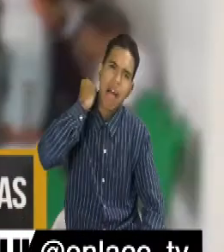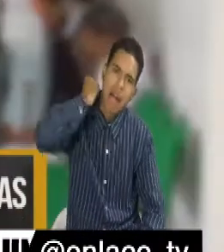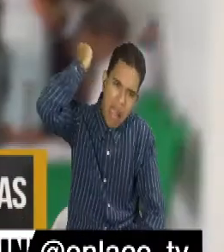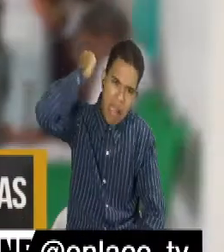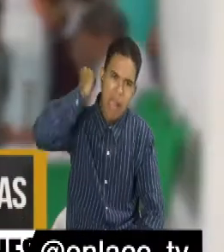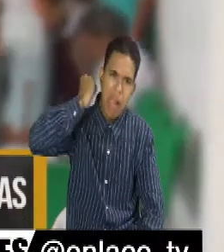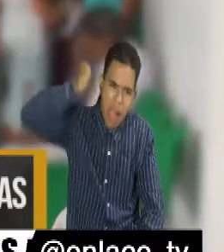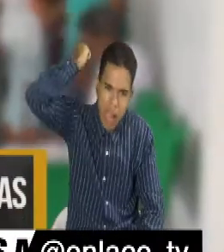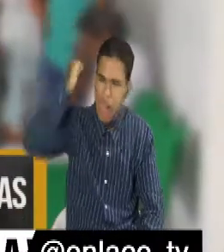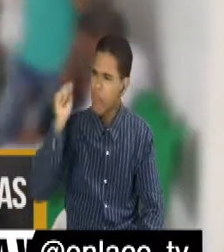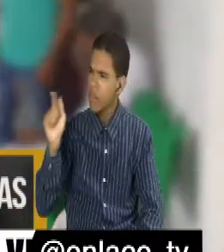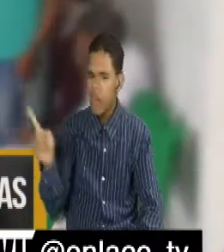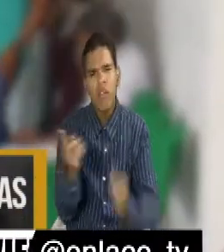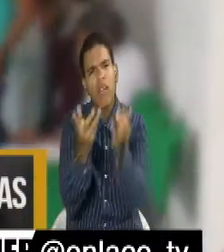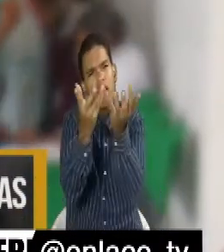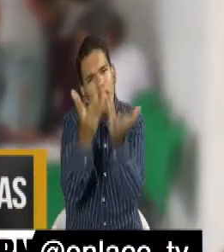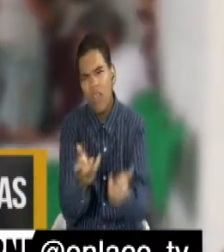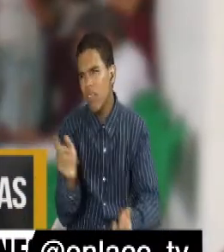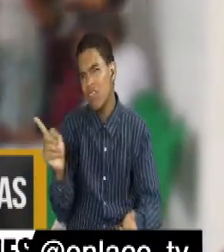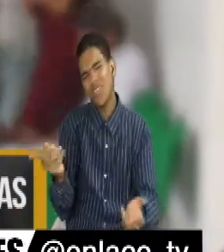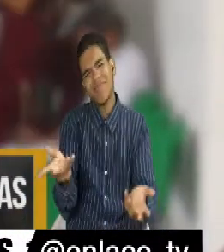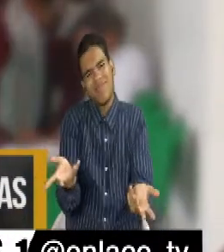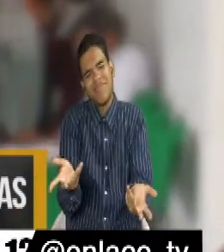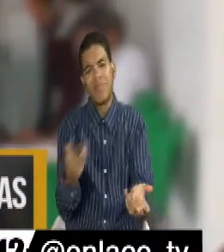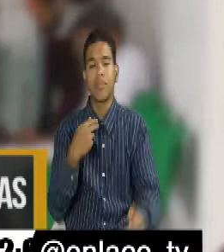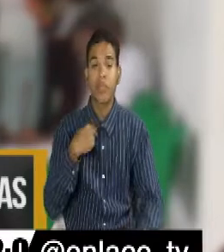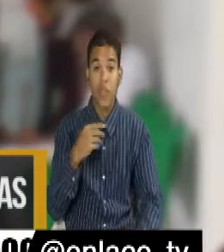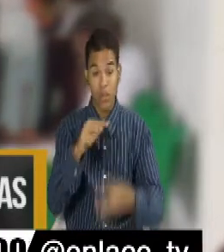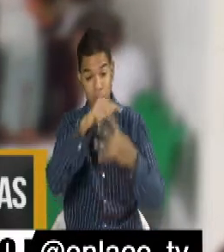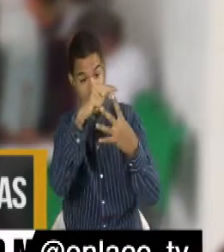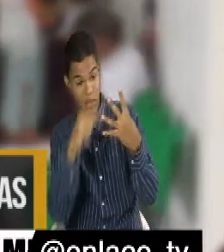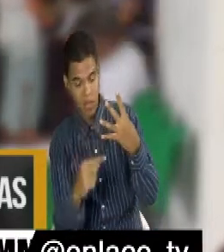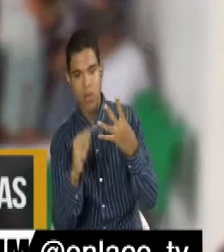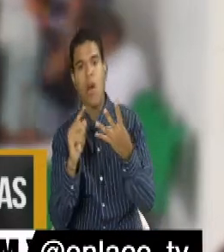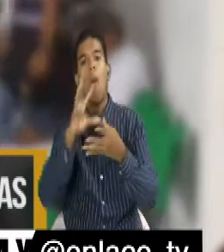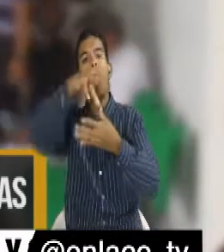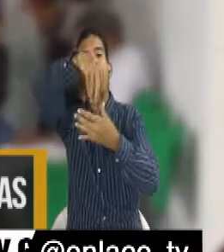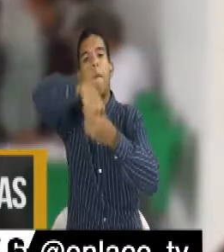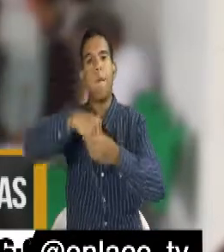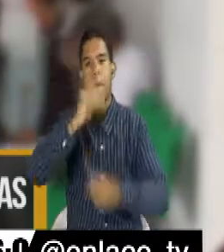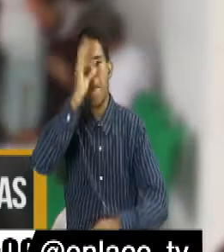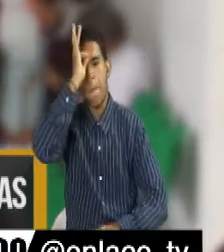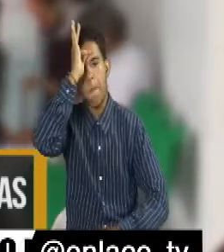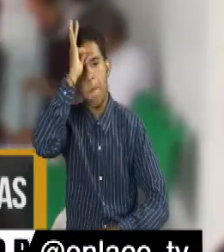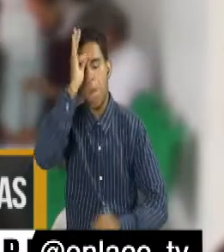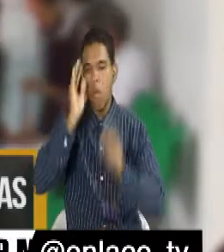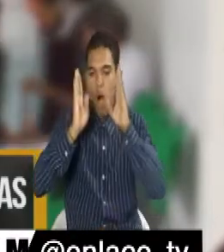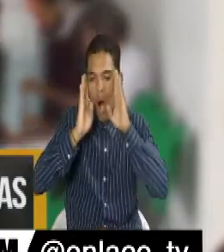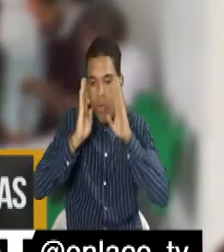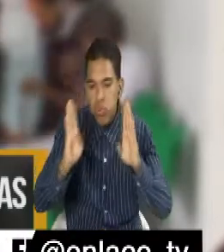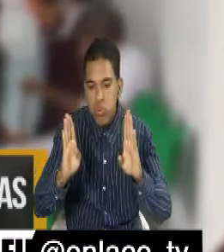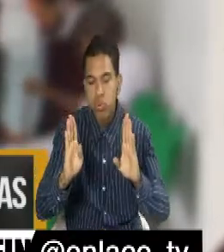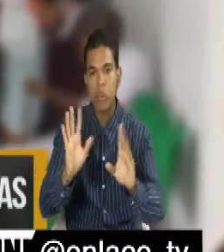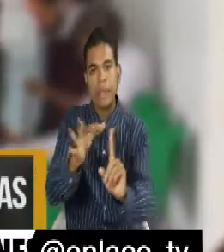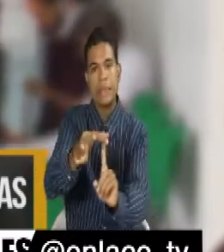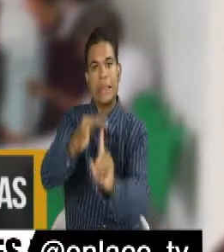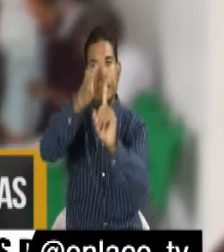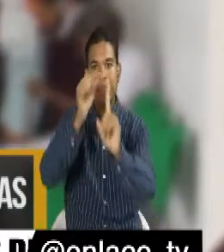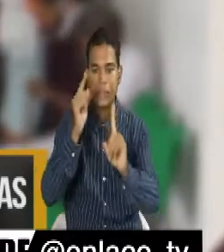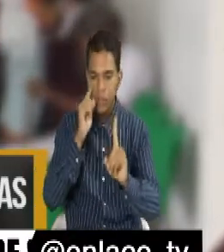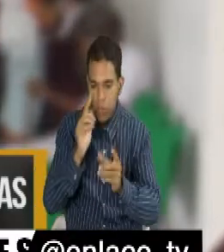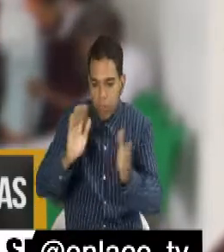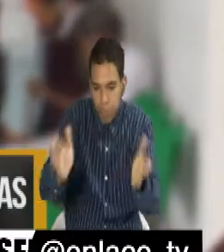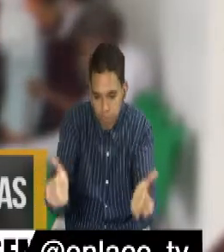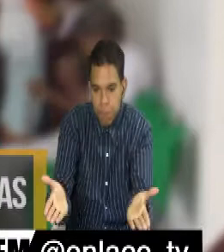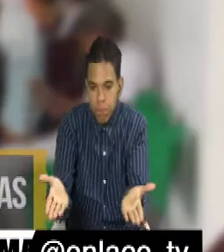mismo. Todos los pacientes se recuperan en el hospital regional y tendrán un seguimiento especial por parte de los entes competentes para evitar